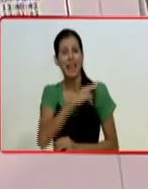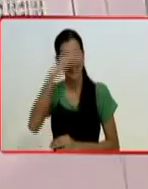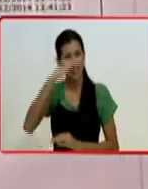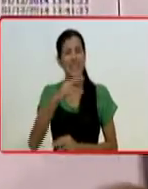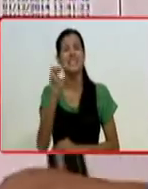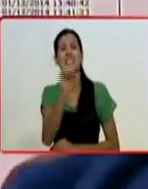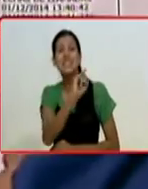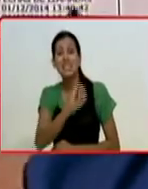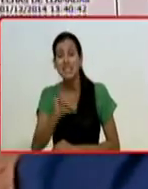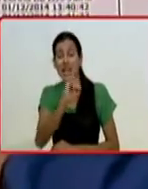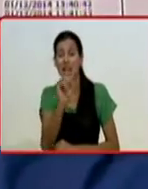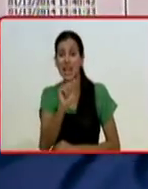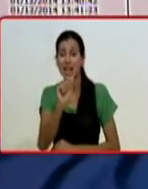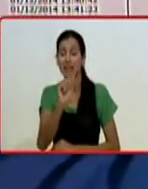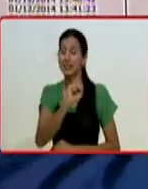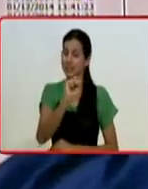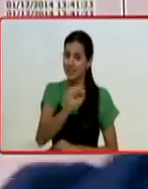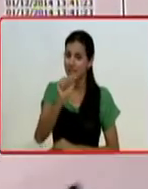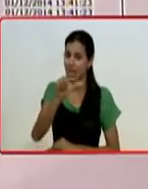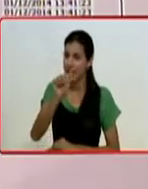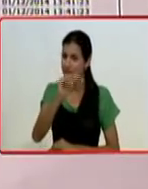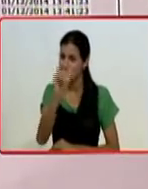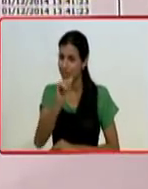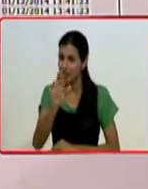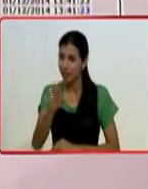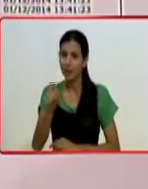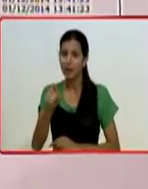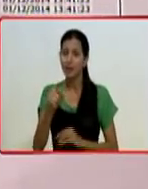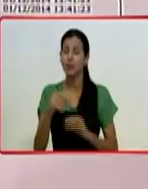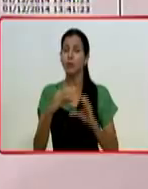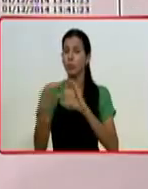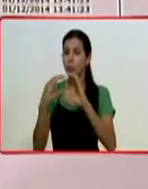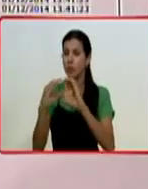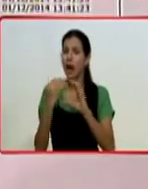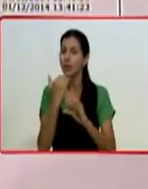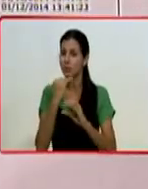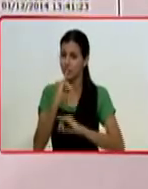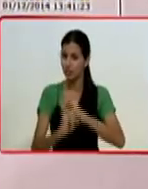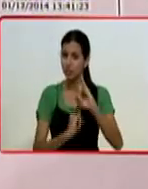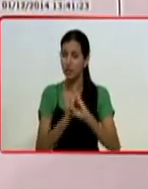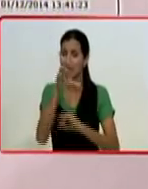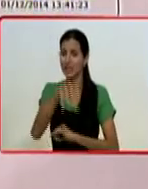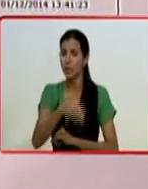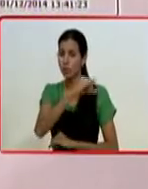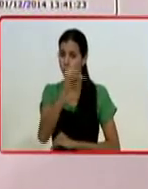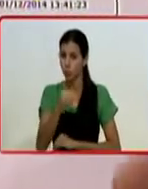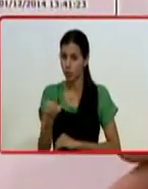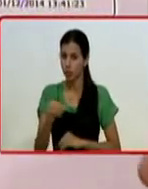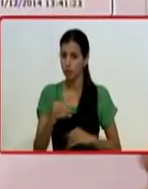primer teniente Henry Salazar se comunica a un número internacional en Estados Unidos,